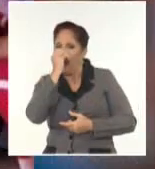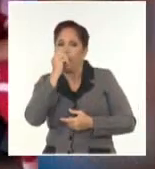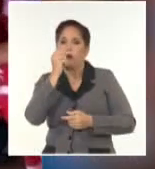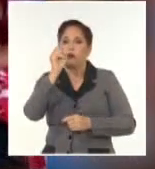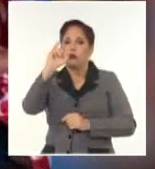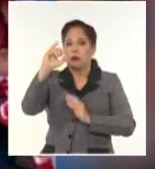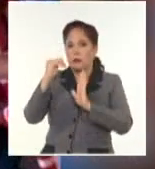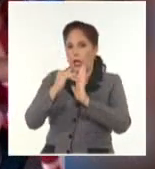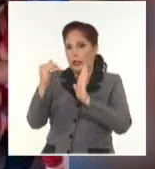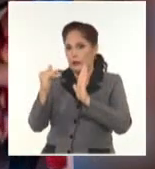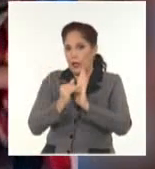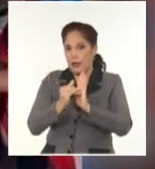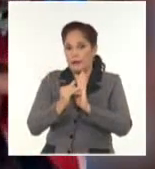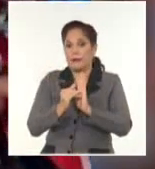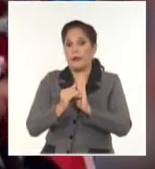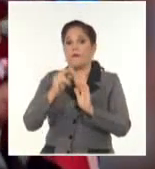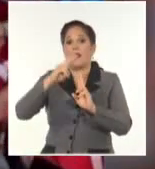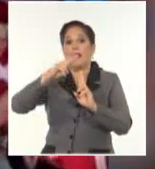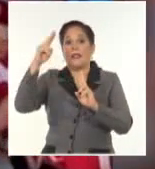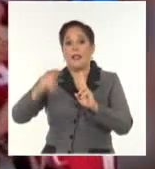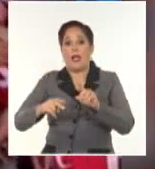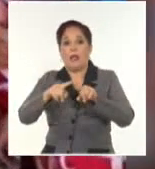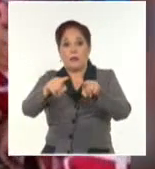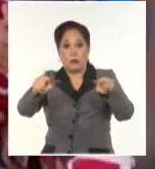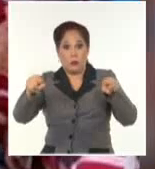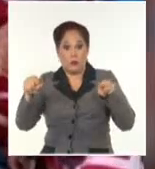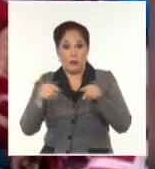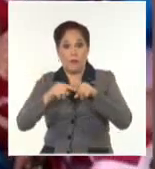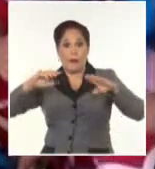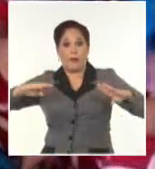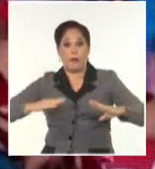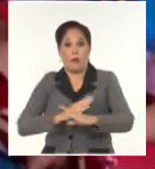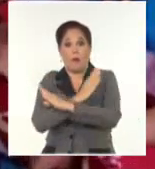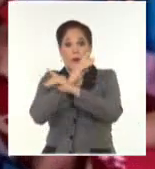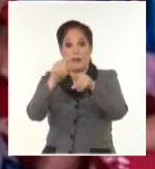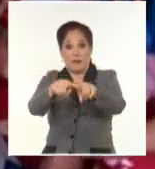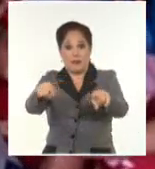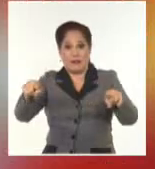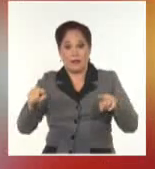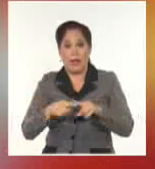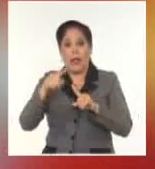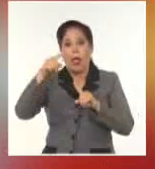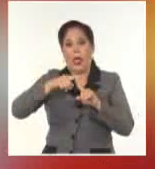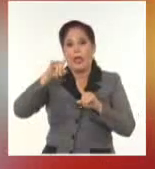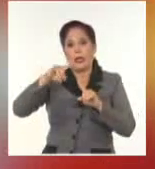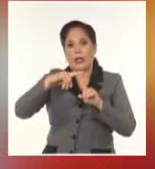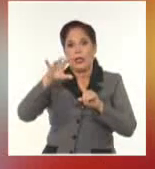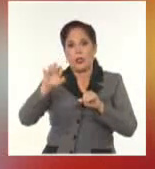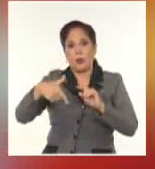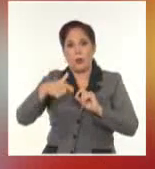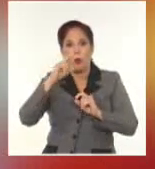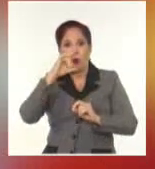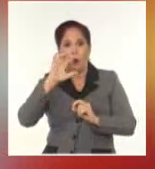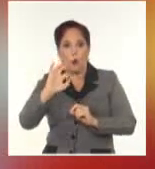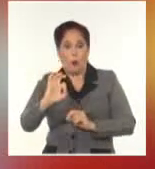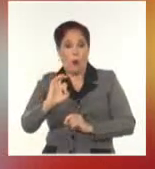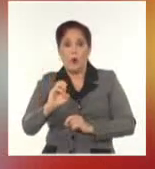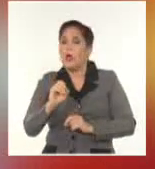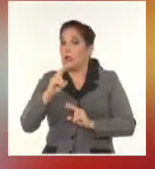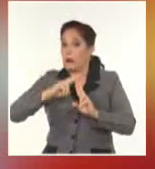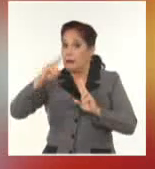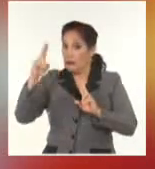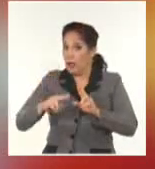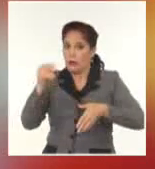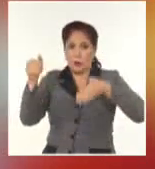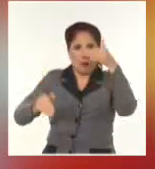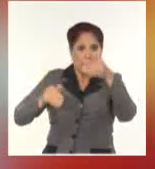6 de la tarde, en la Sala Tito Junco del Bertolt Brecht. Será la gala de clausura con todas las compañías que han